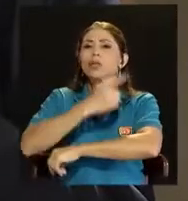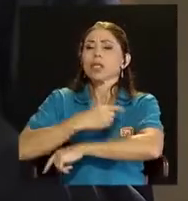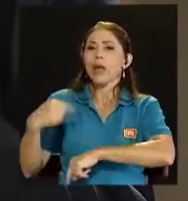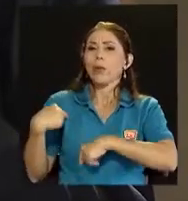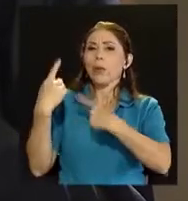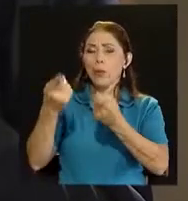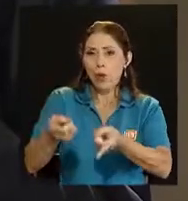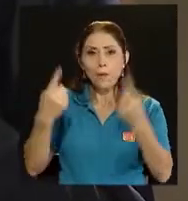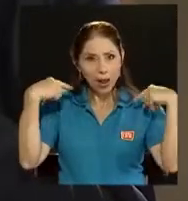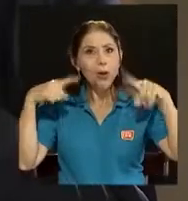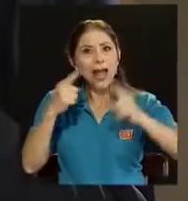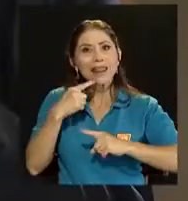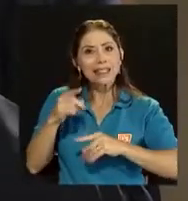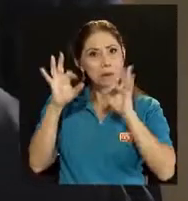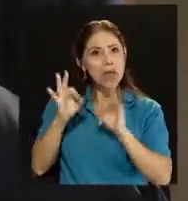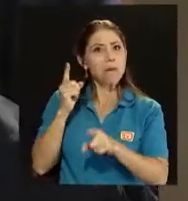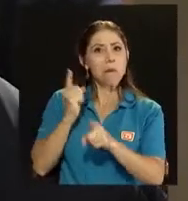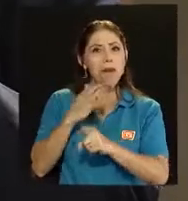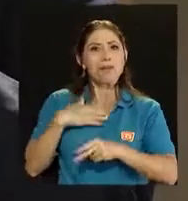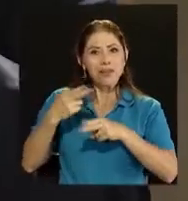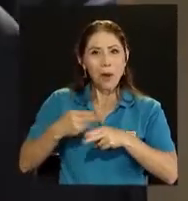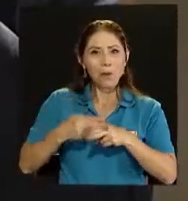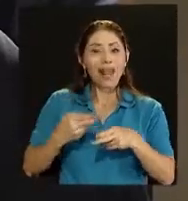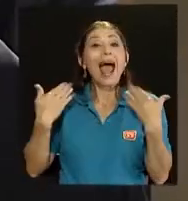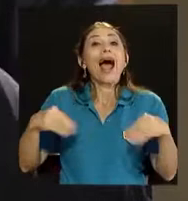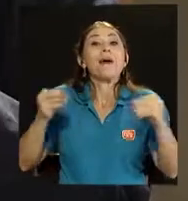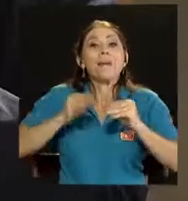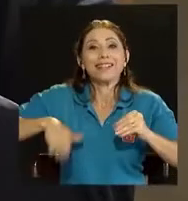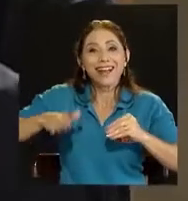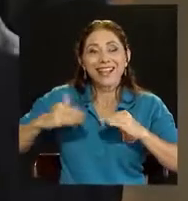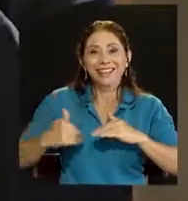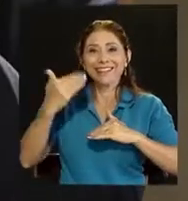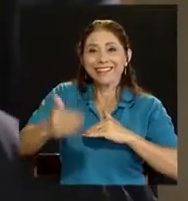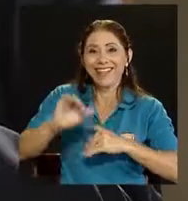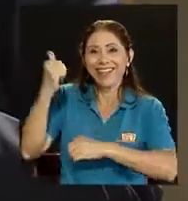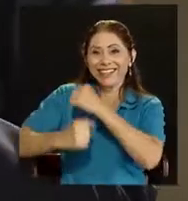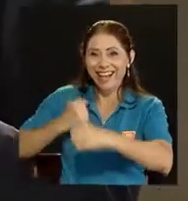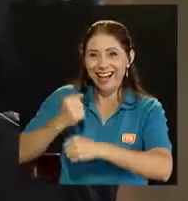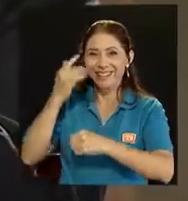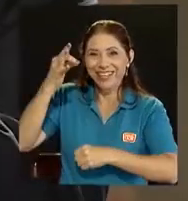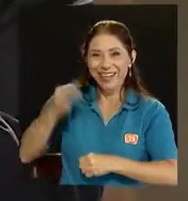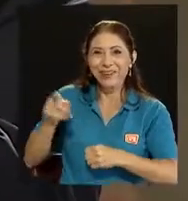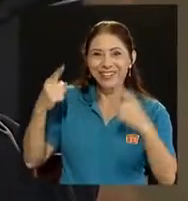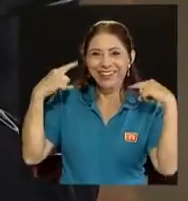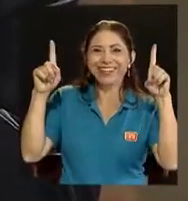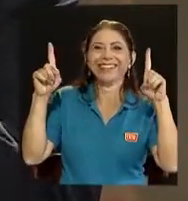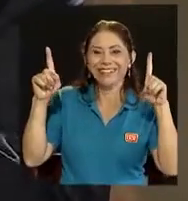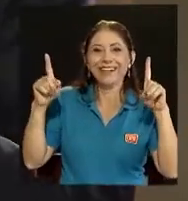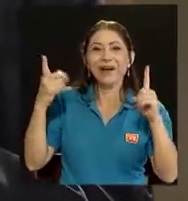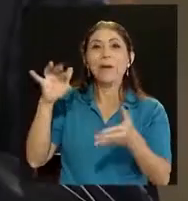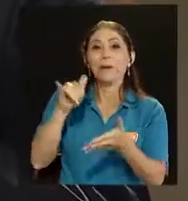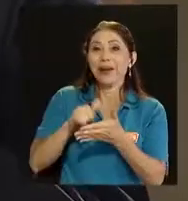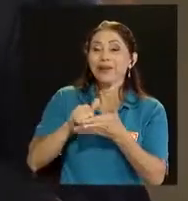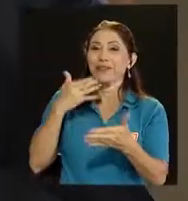bien mi nombre. A más tardar en 10 años, creo que usted va a estar allá. Por eso, lo